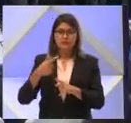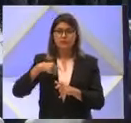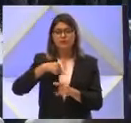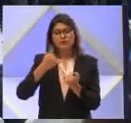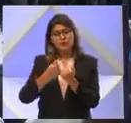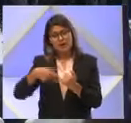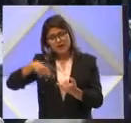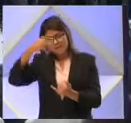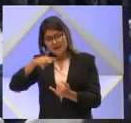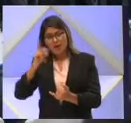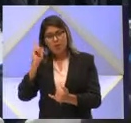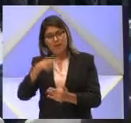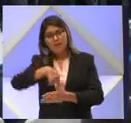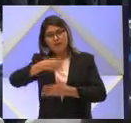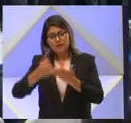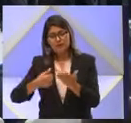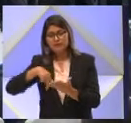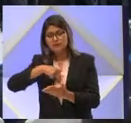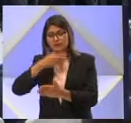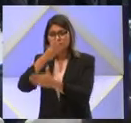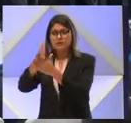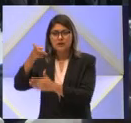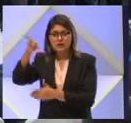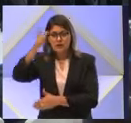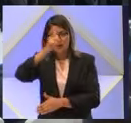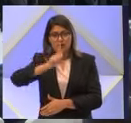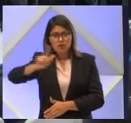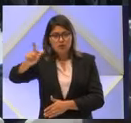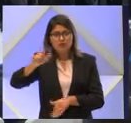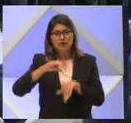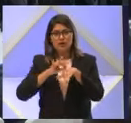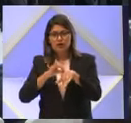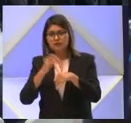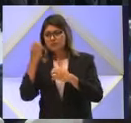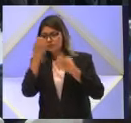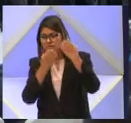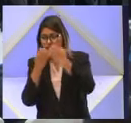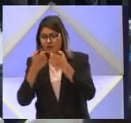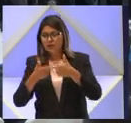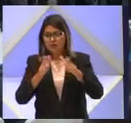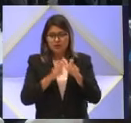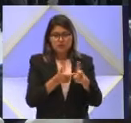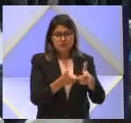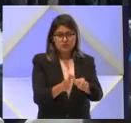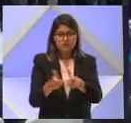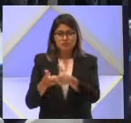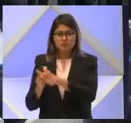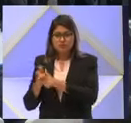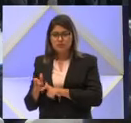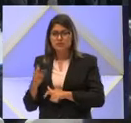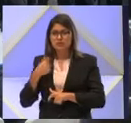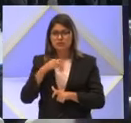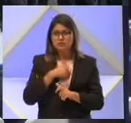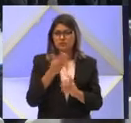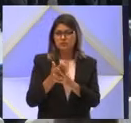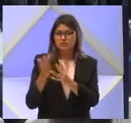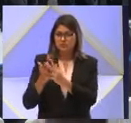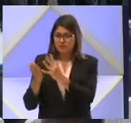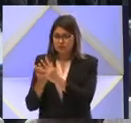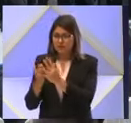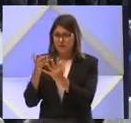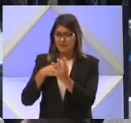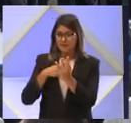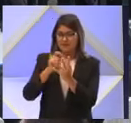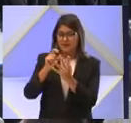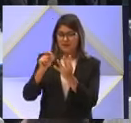en un consorcio entre 20 experimentadores 20 grupos y repartimos entre 20 esto se va a lanzar en 2021